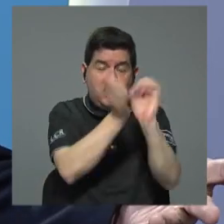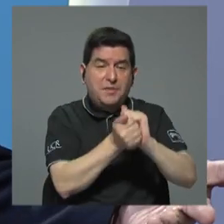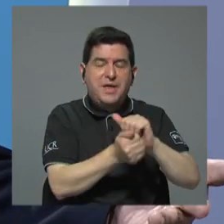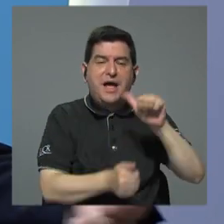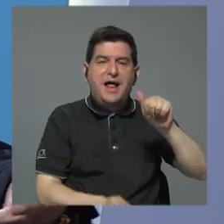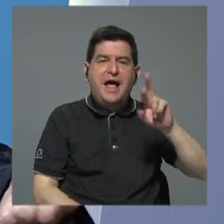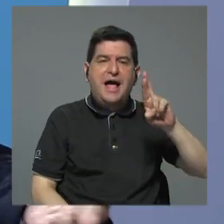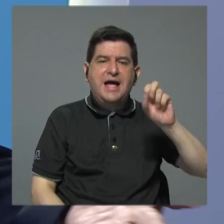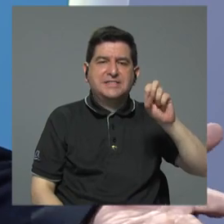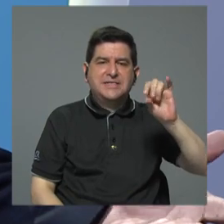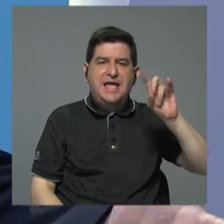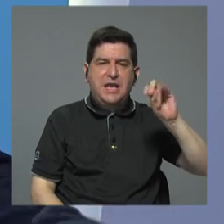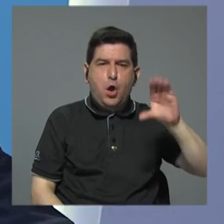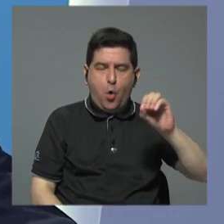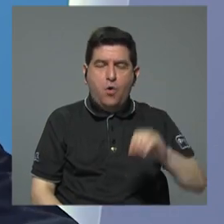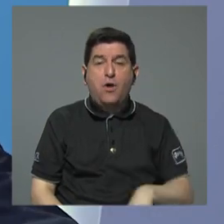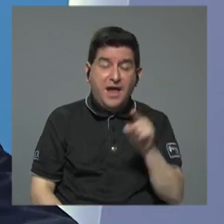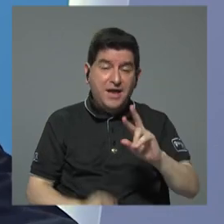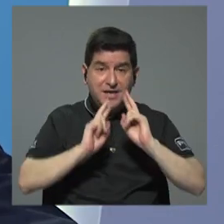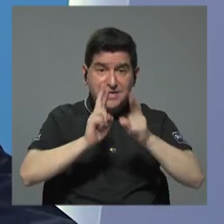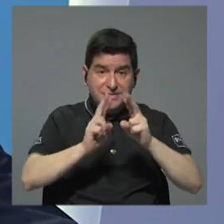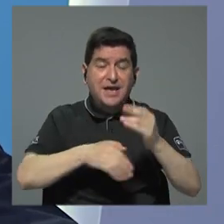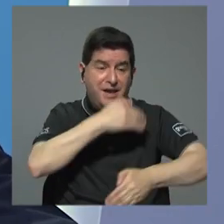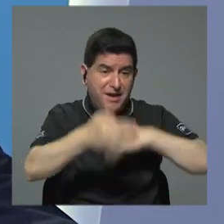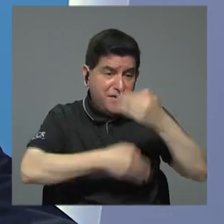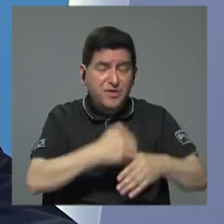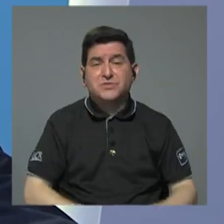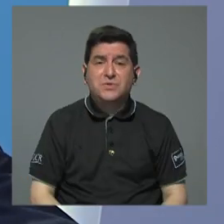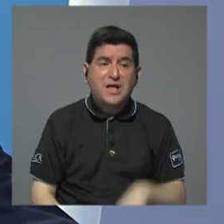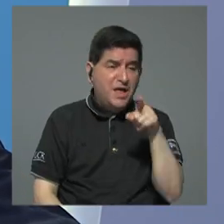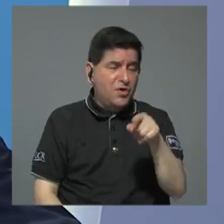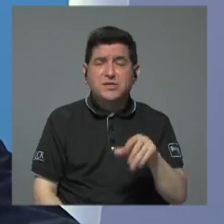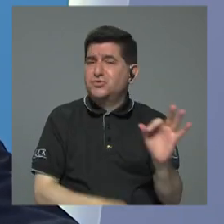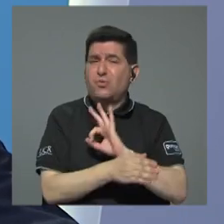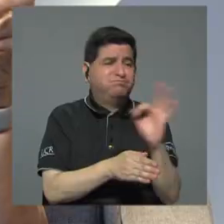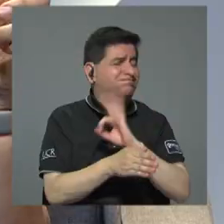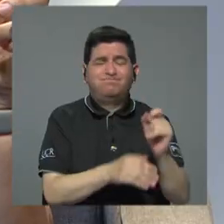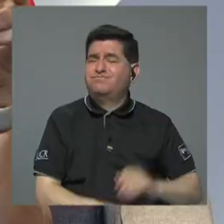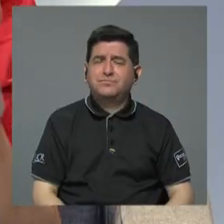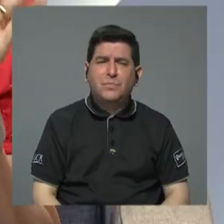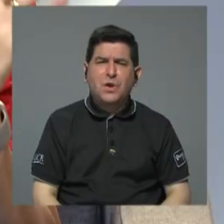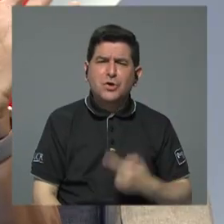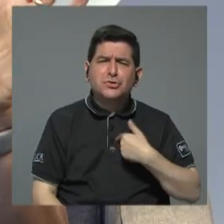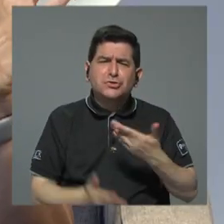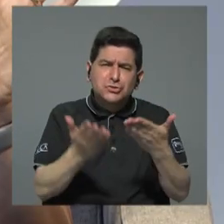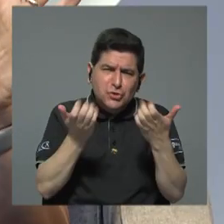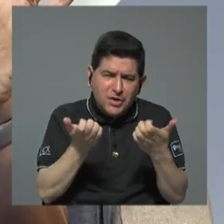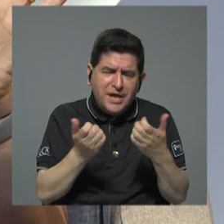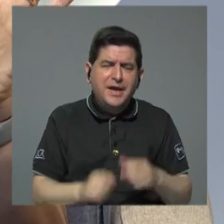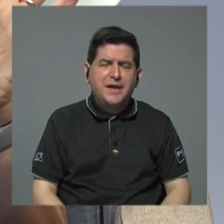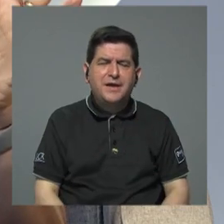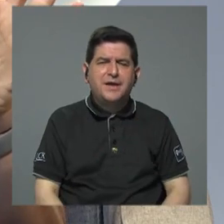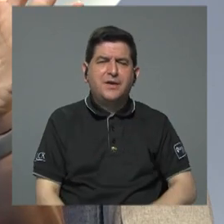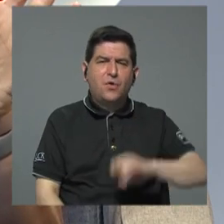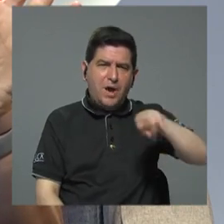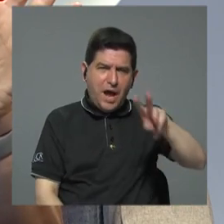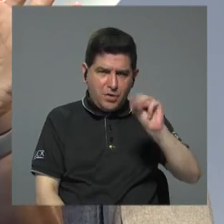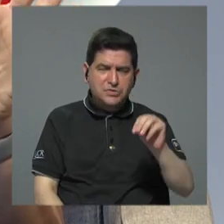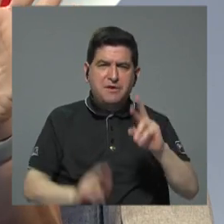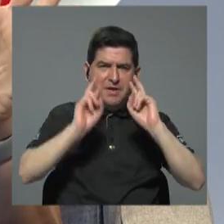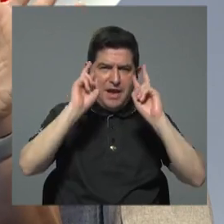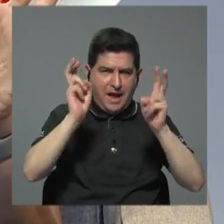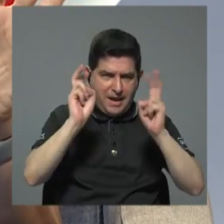veamos crucitas. Este es el resultado de estos cantos. Uh-huh. Estos cantos no están funcionando. Yo quiero una reacción, José María Villalta, sobre el tema